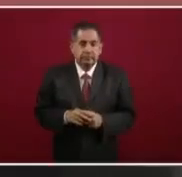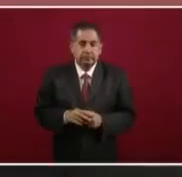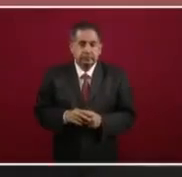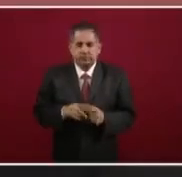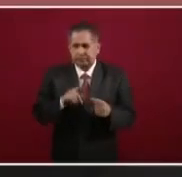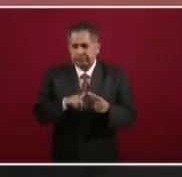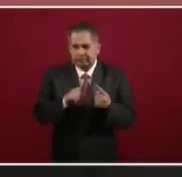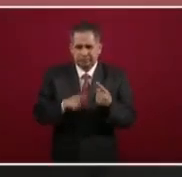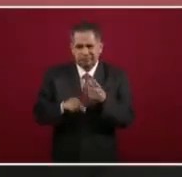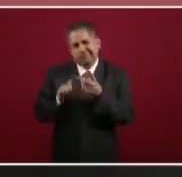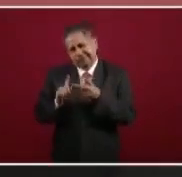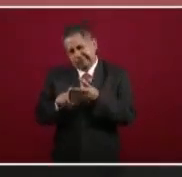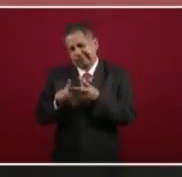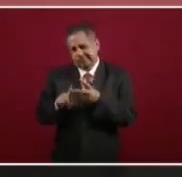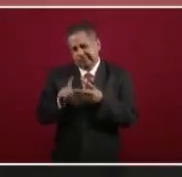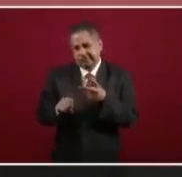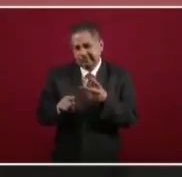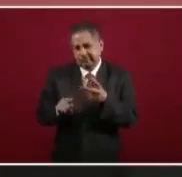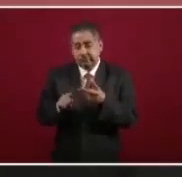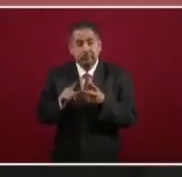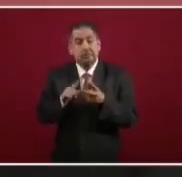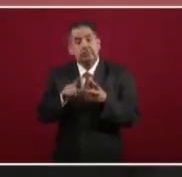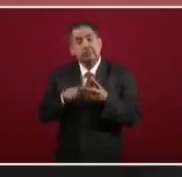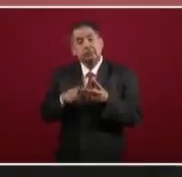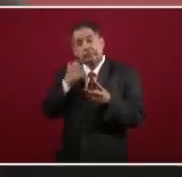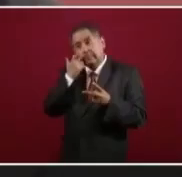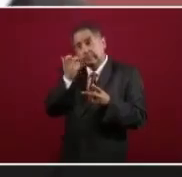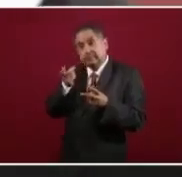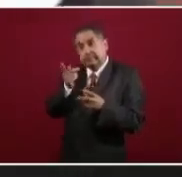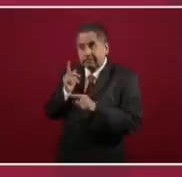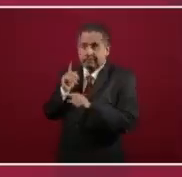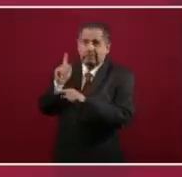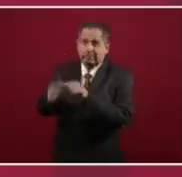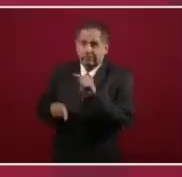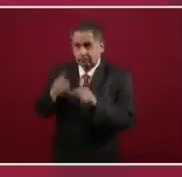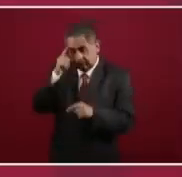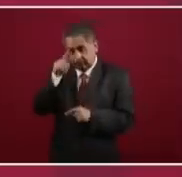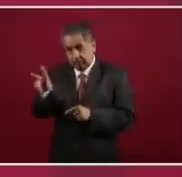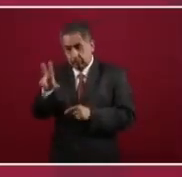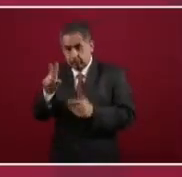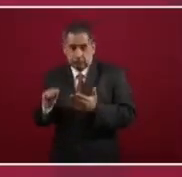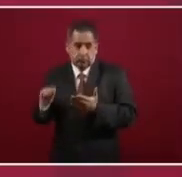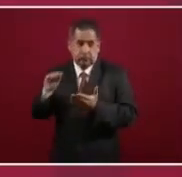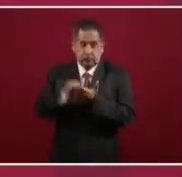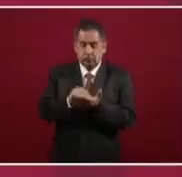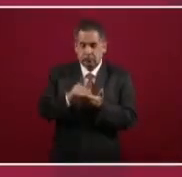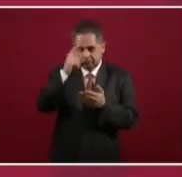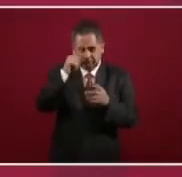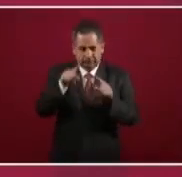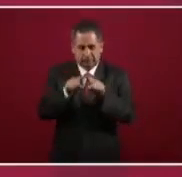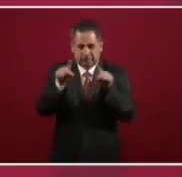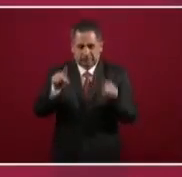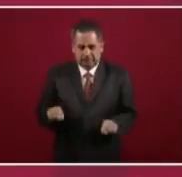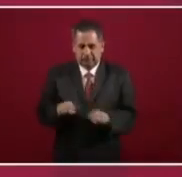aunque el segundo llevaba la intención de que yo no apareciera en la boleta